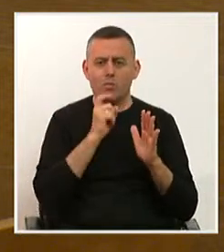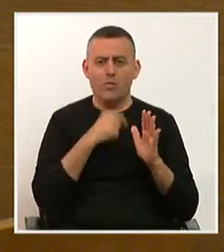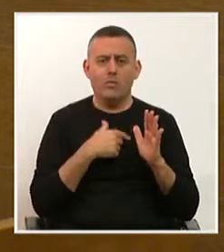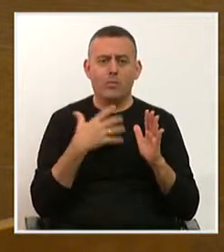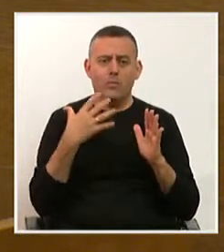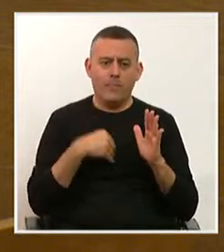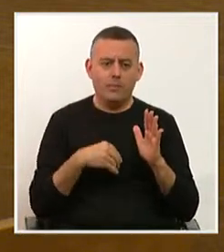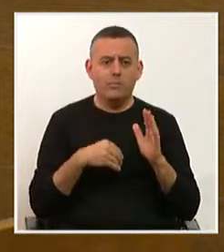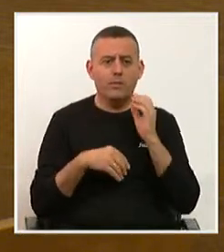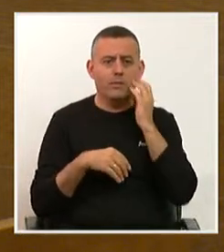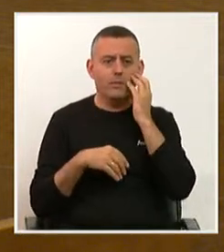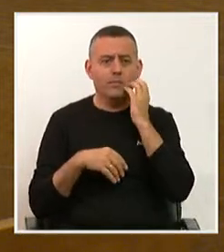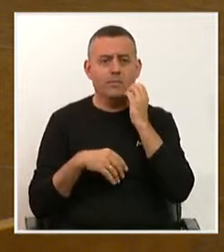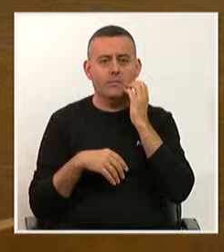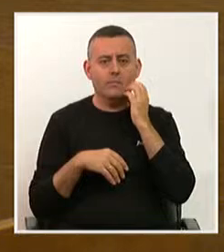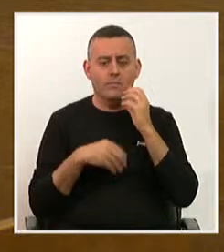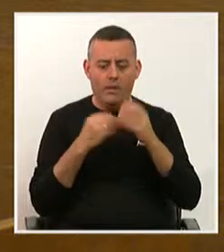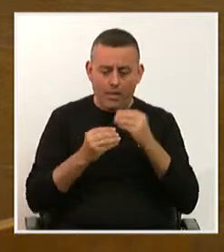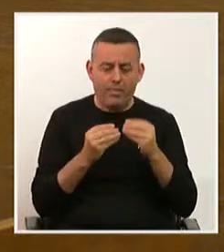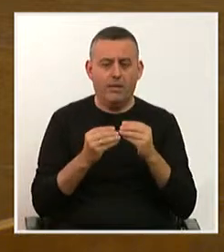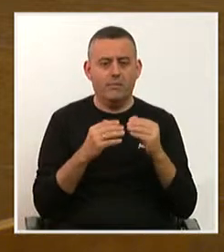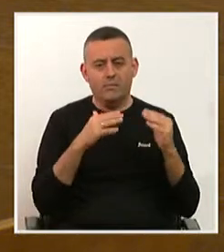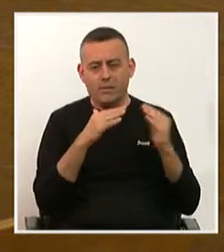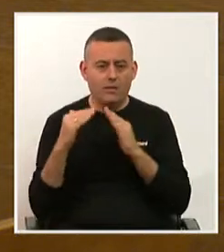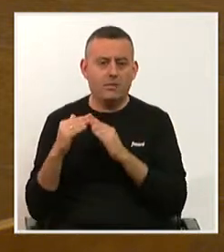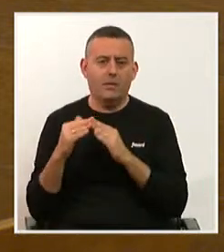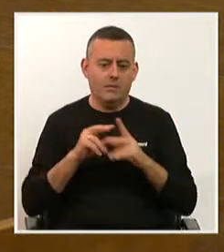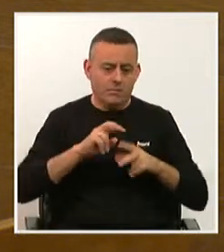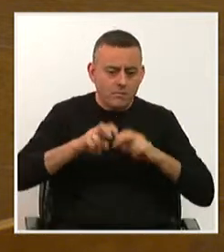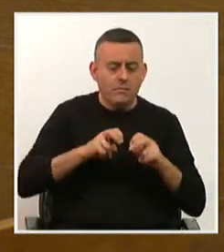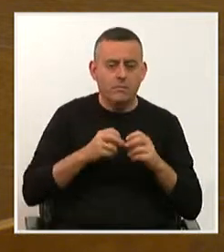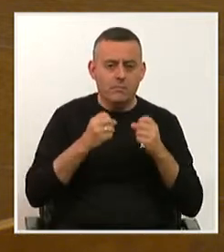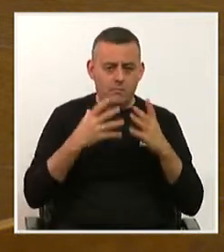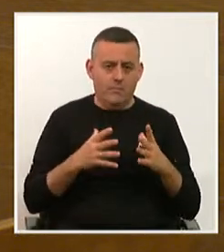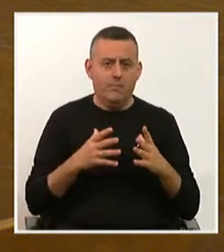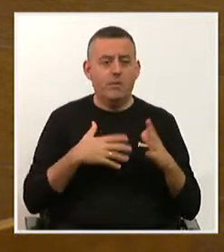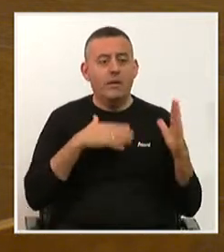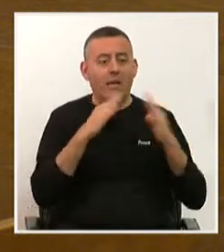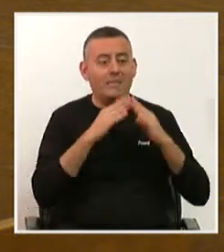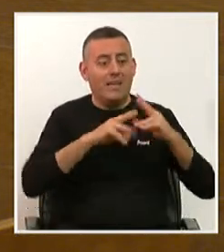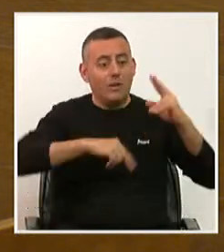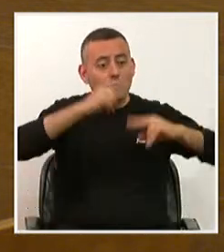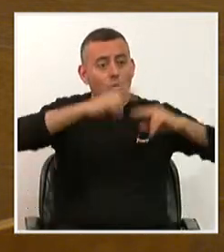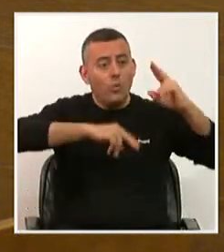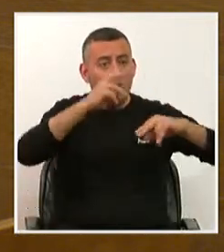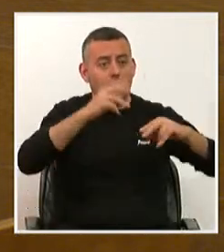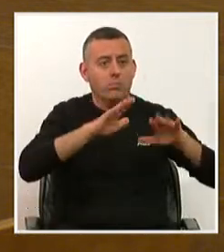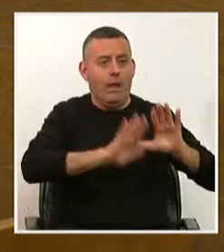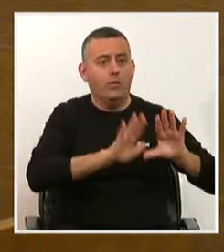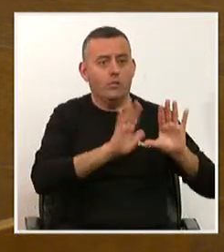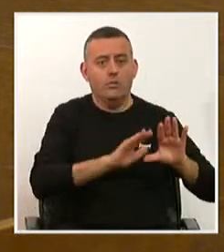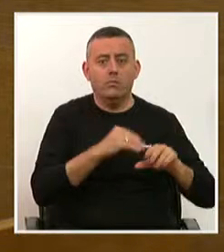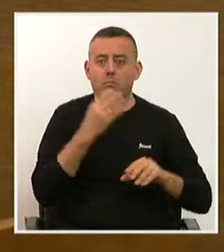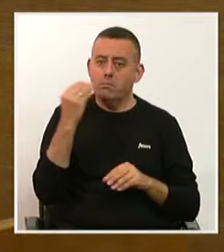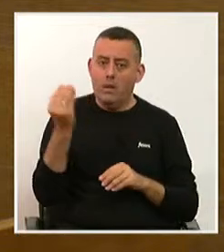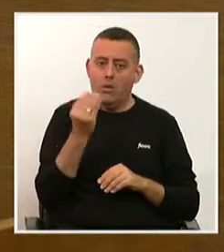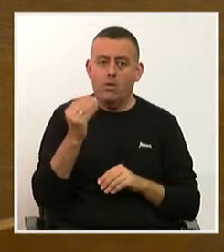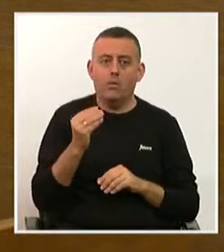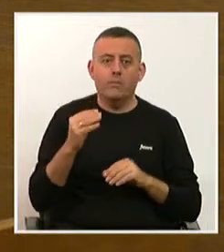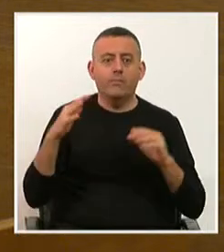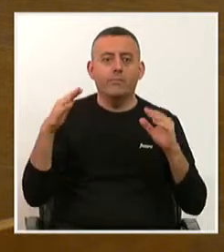que es bar y rid que esper a construir cas y a han Dear de recursos Hum a la a